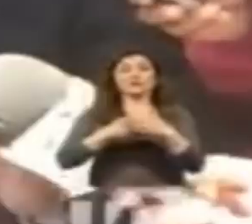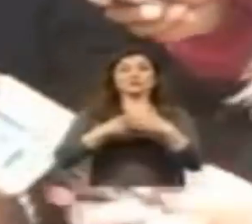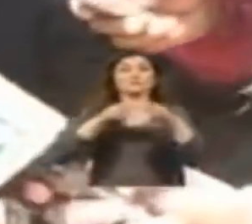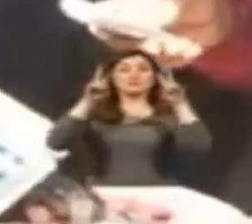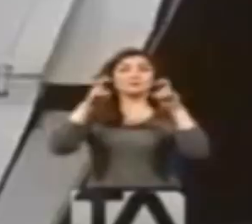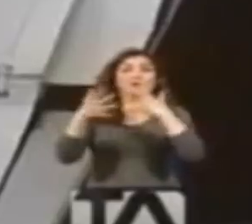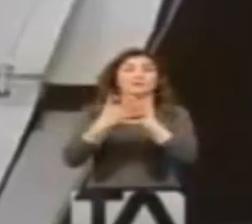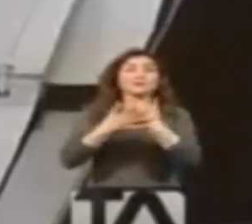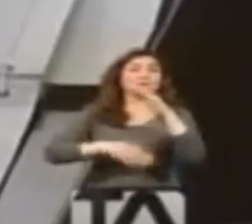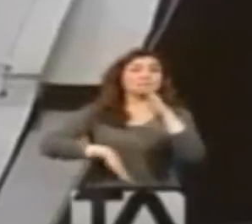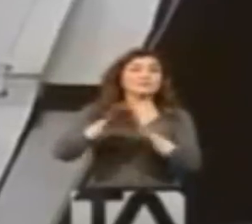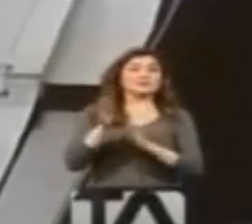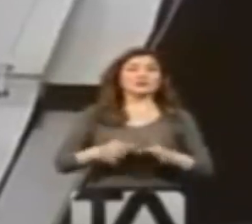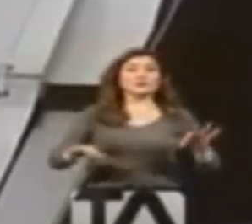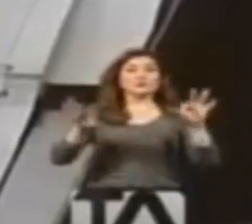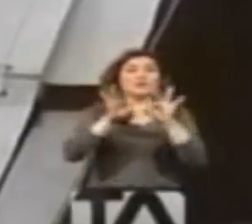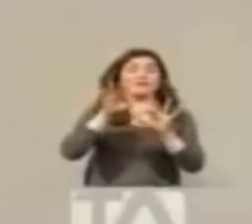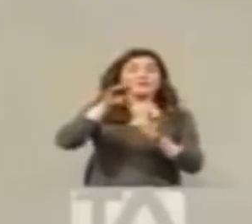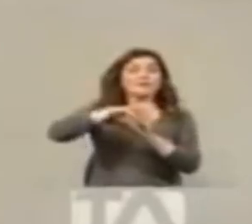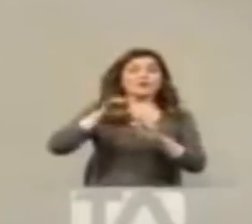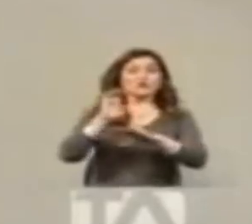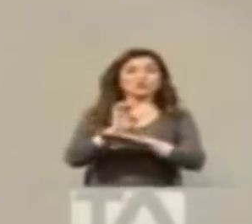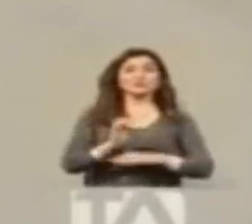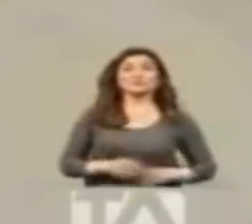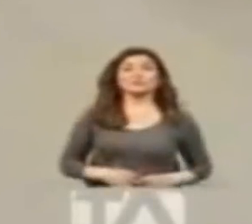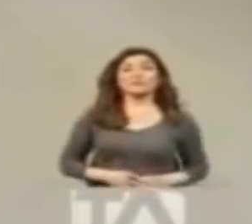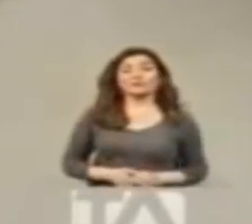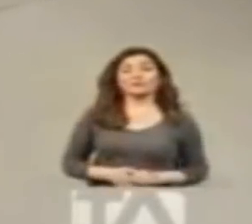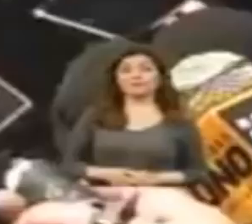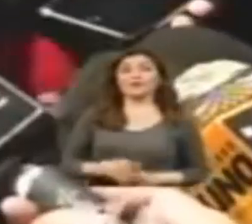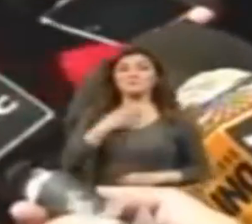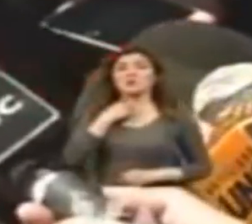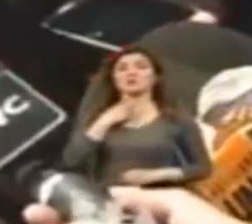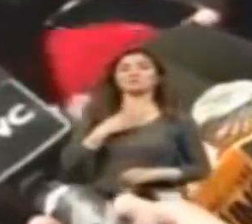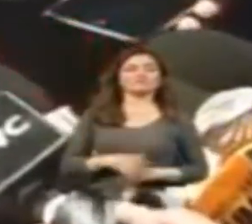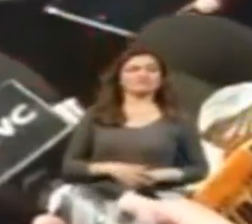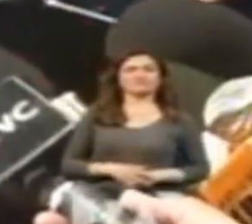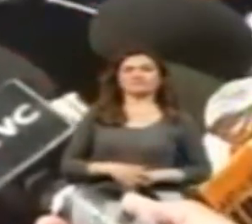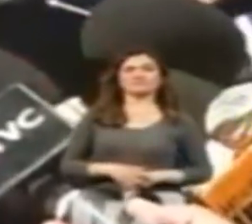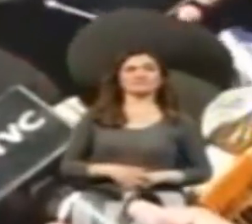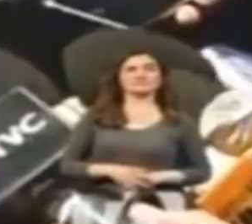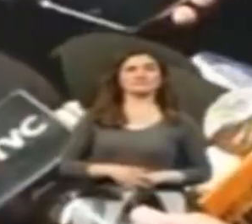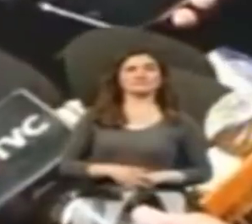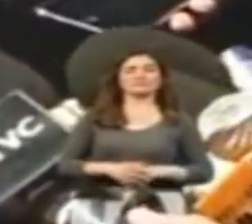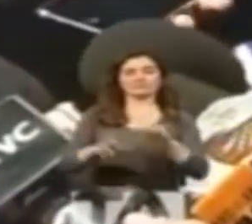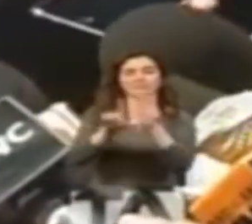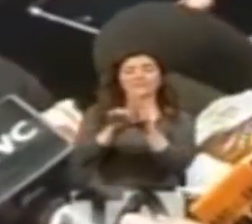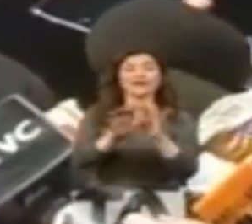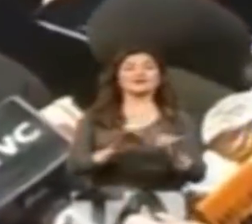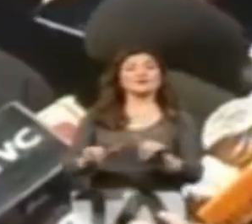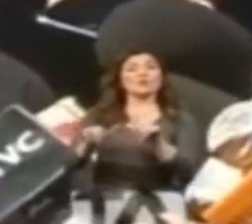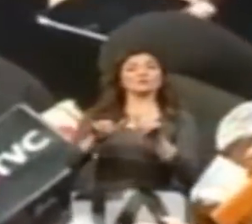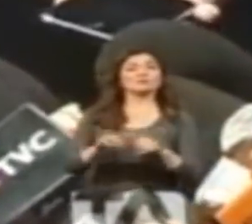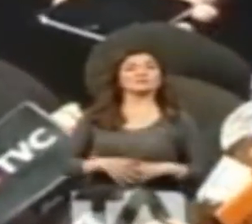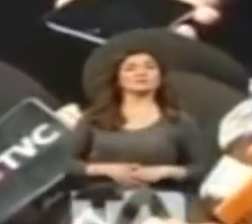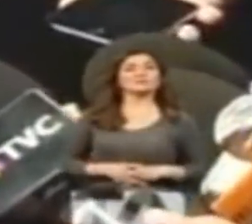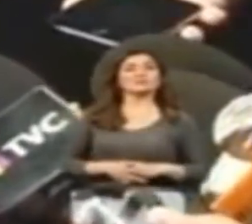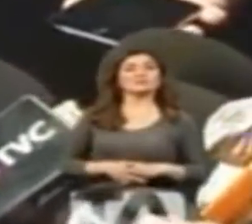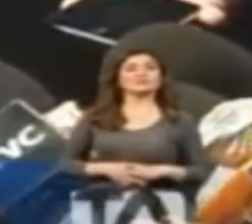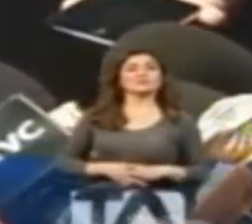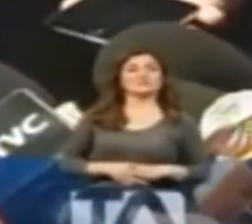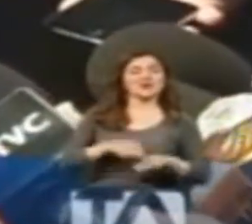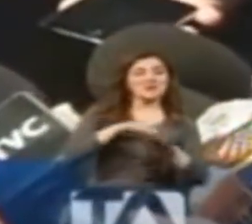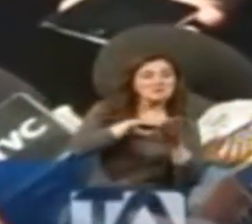más importantes que se ventilan en el país y dice que actuará sin temor. Todos somos iguales ante la ley y aquí no tenemos que tener